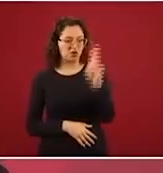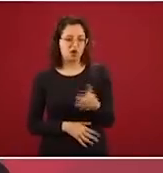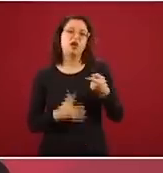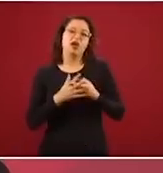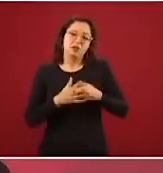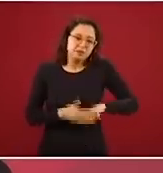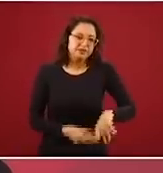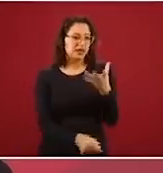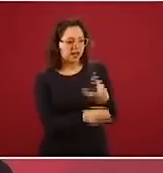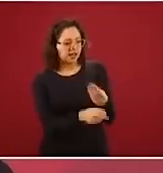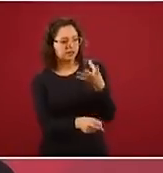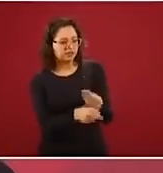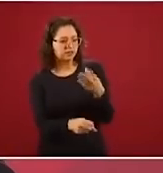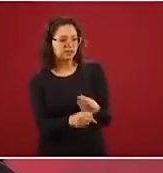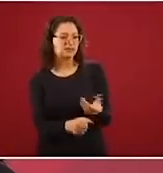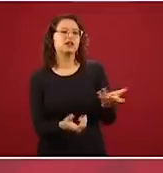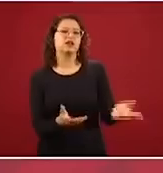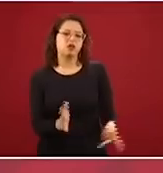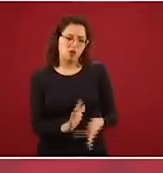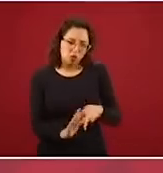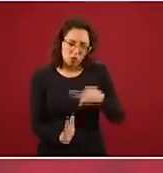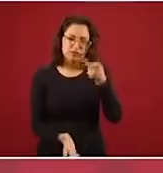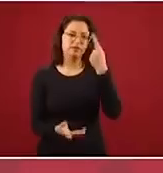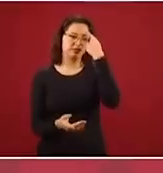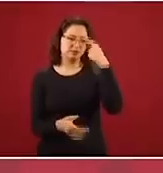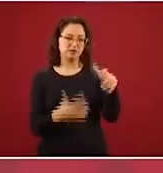andar para que se produzca el fertilizante.